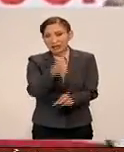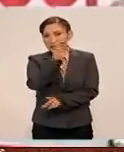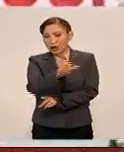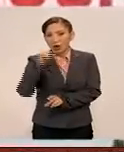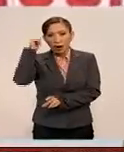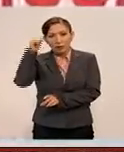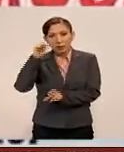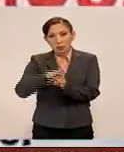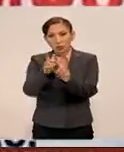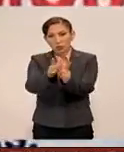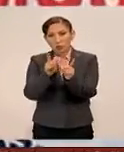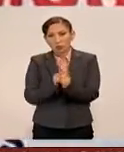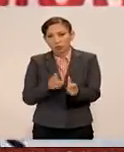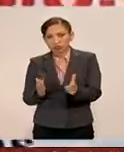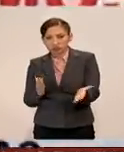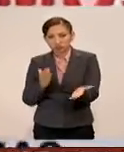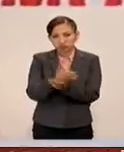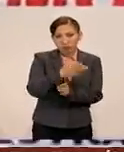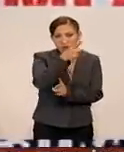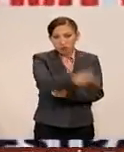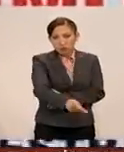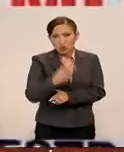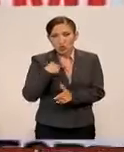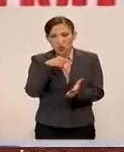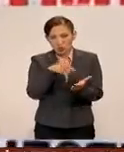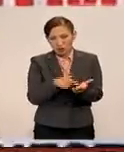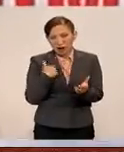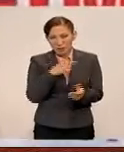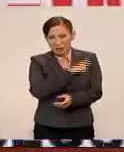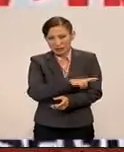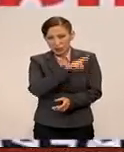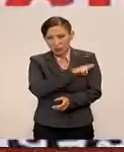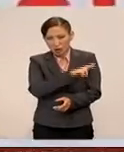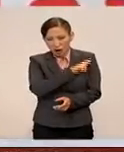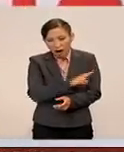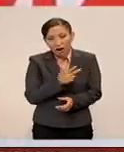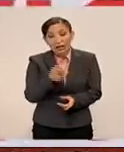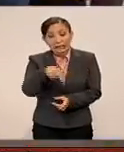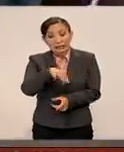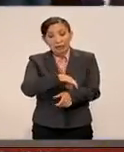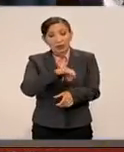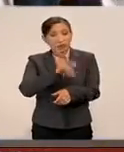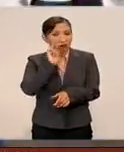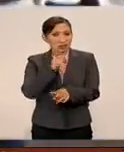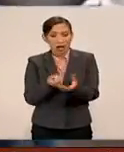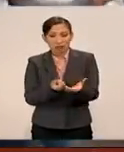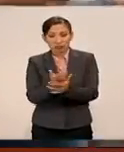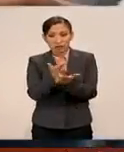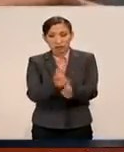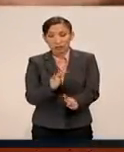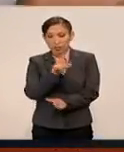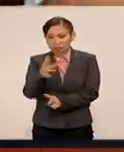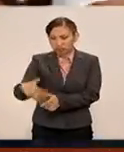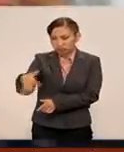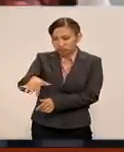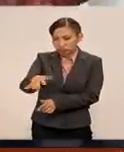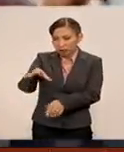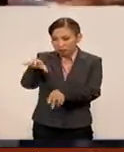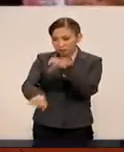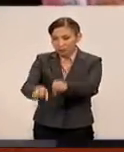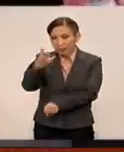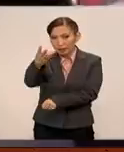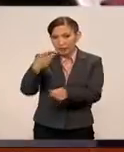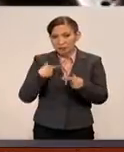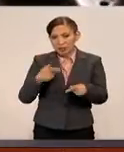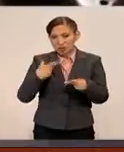5 de abril por un grupo armado que irrumpió en su consultorio particular. Esta doctora fue liberada luego de un operativo en el que fueron detenidos